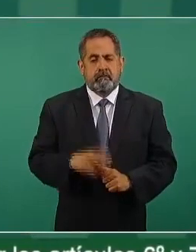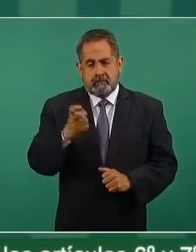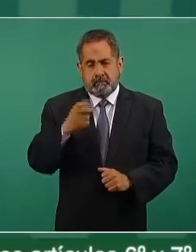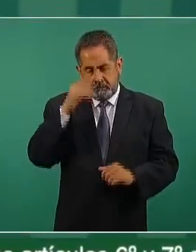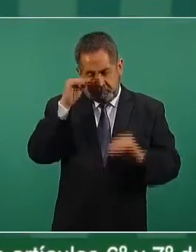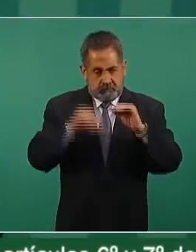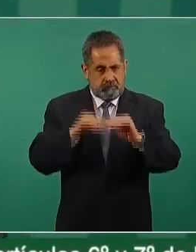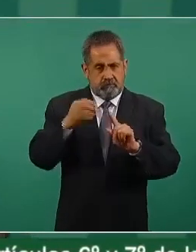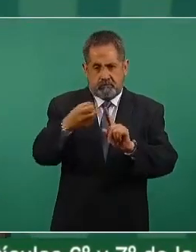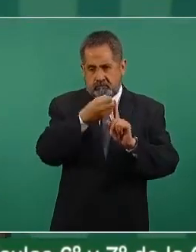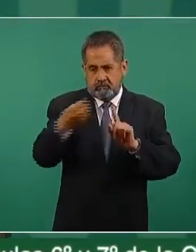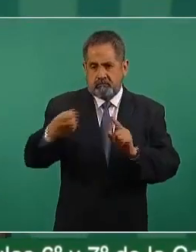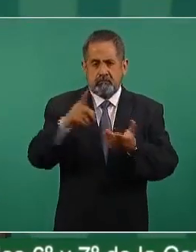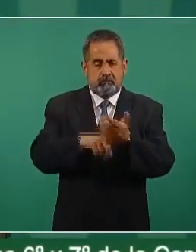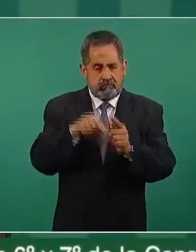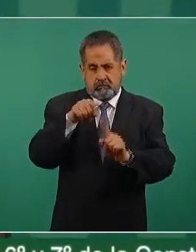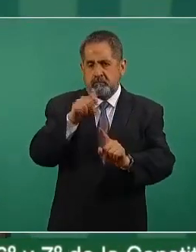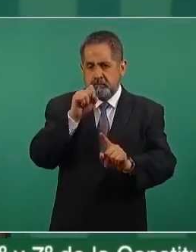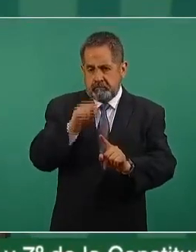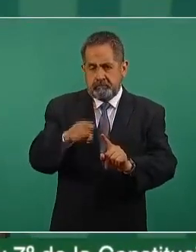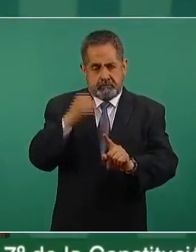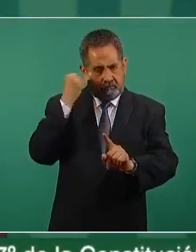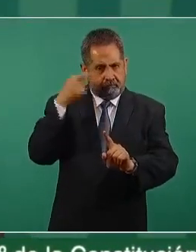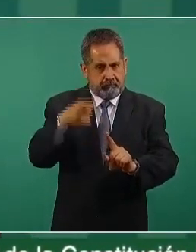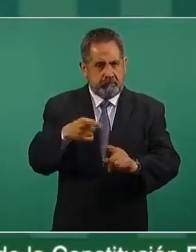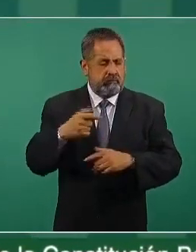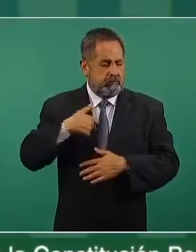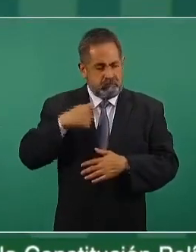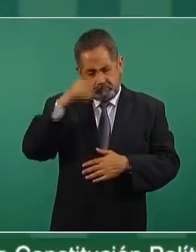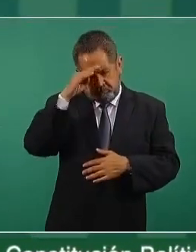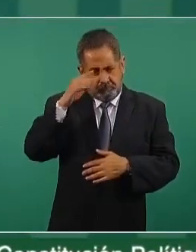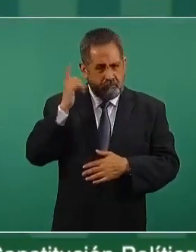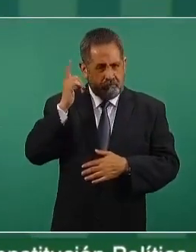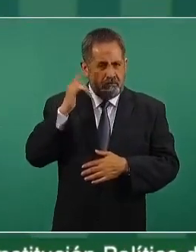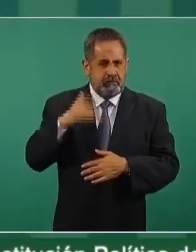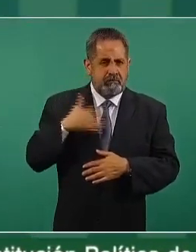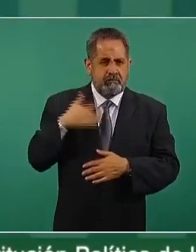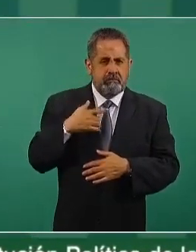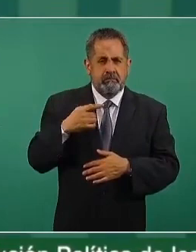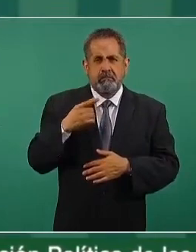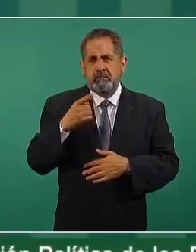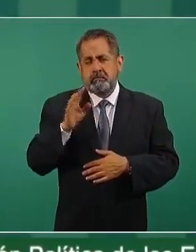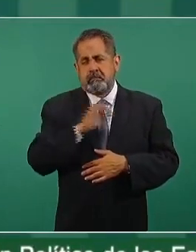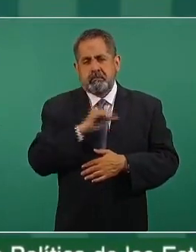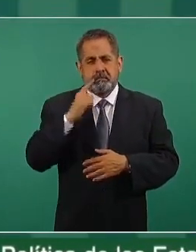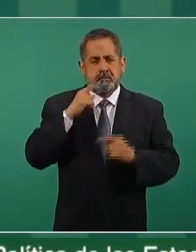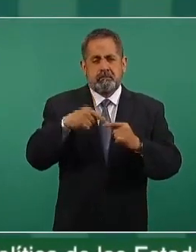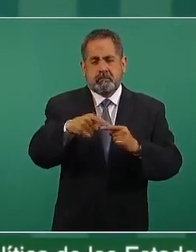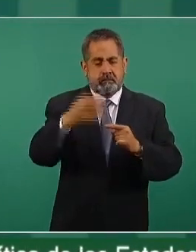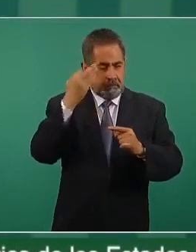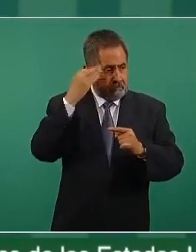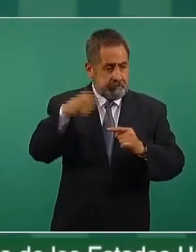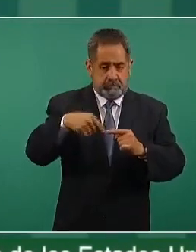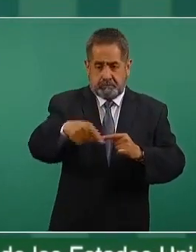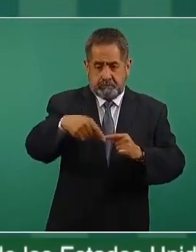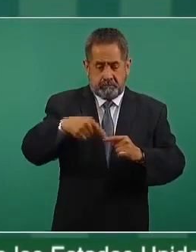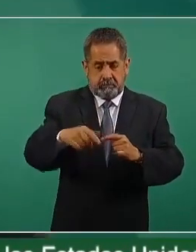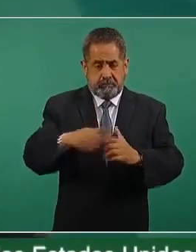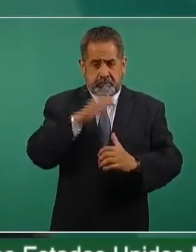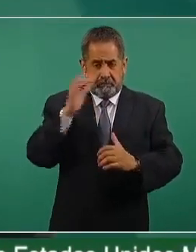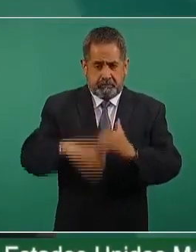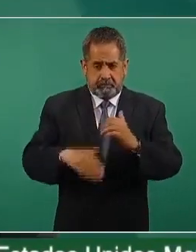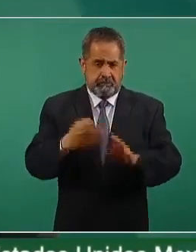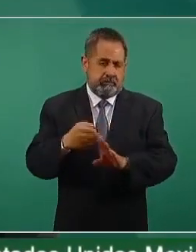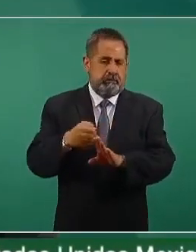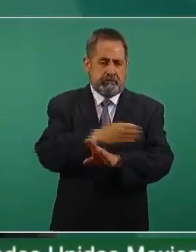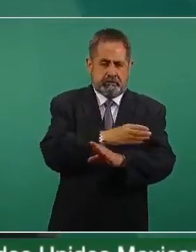Estamos poniendo orden en ese sentido. Yo espero que antes que finalice este periodo, desde luego